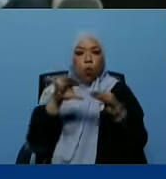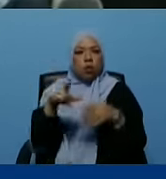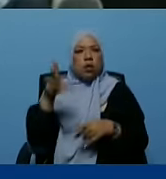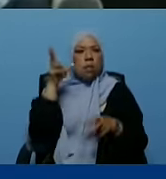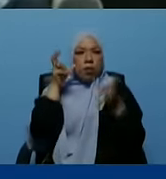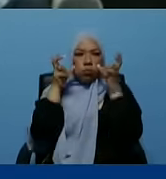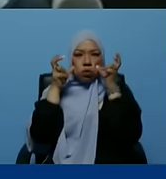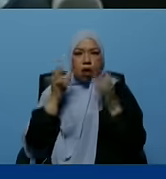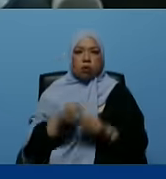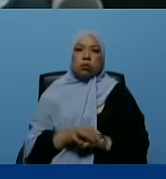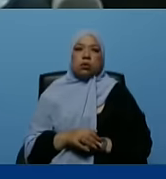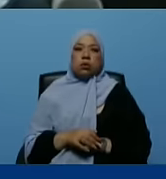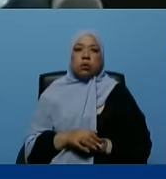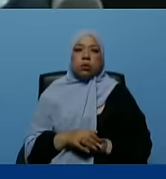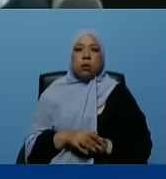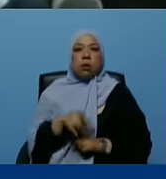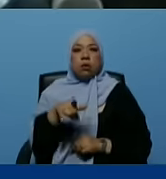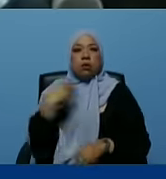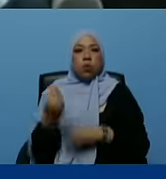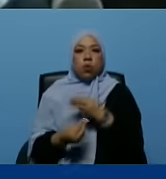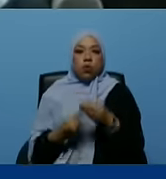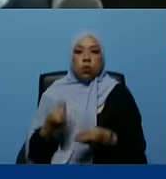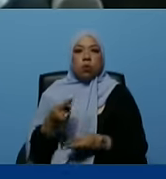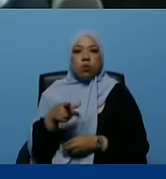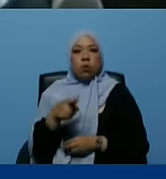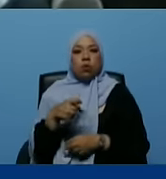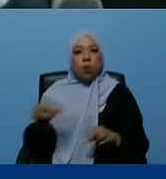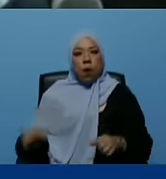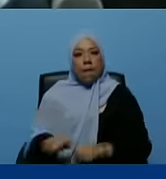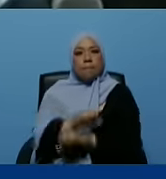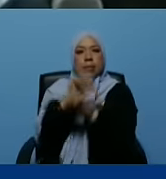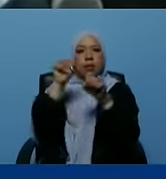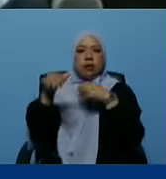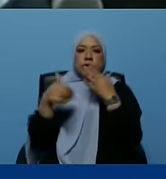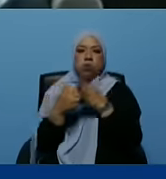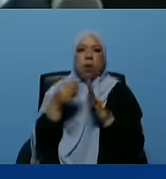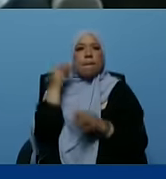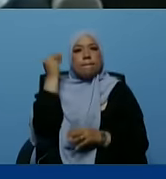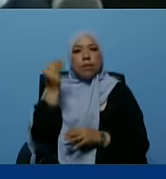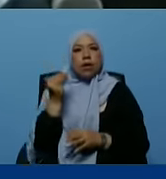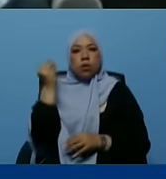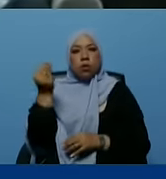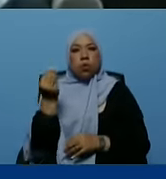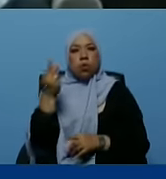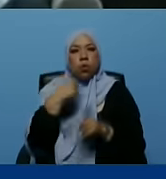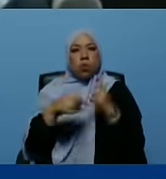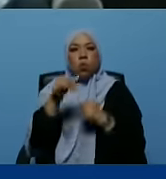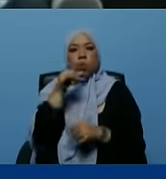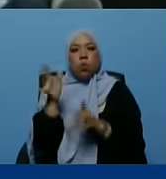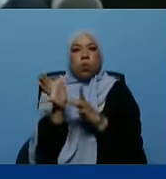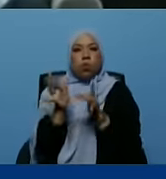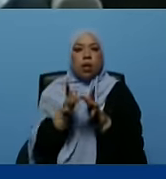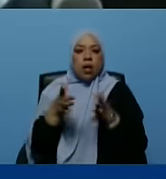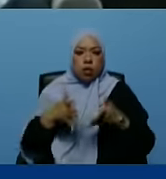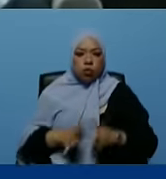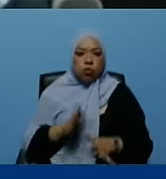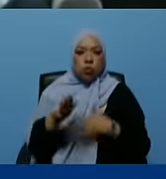escucharon? Y le dije a Silvia, mira Silvia, amanecí hoy pensando el espíritu de Jesús en el